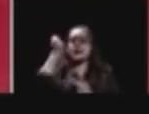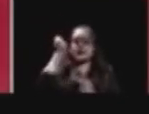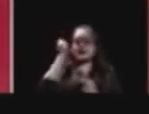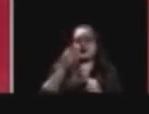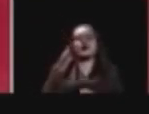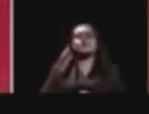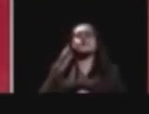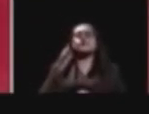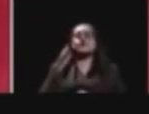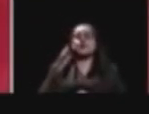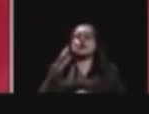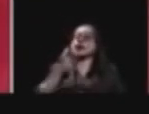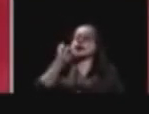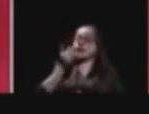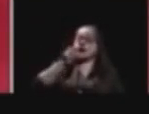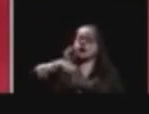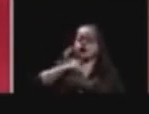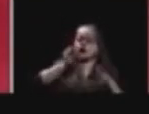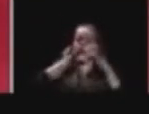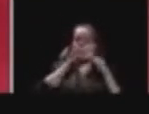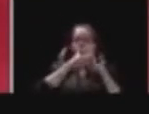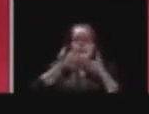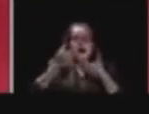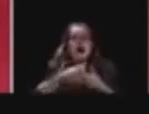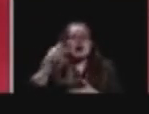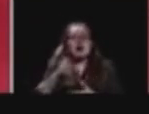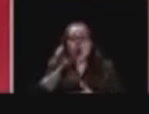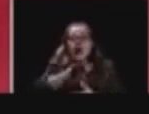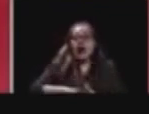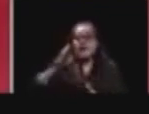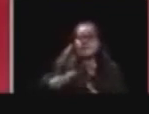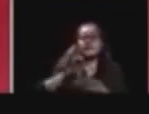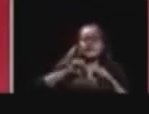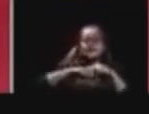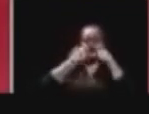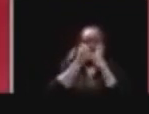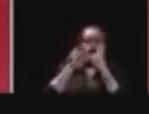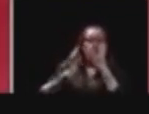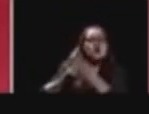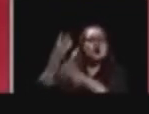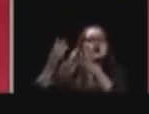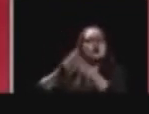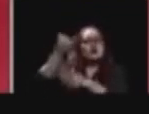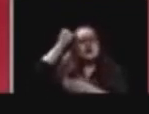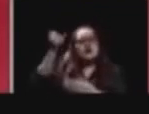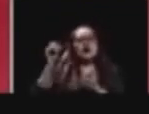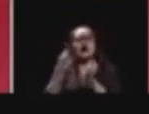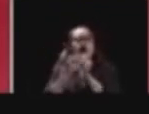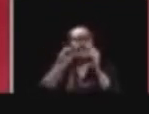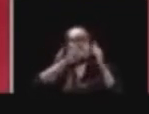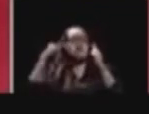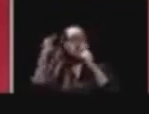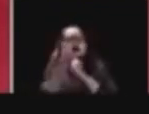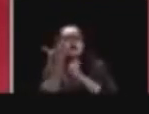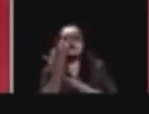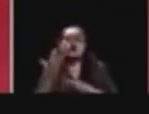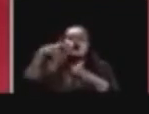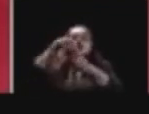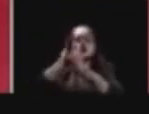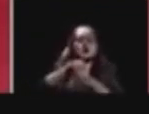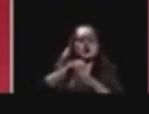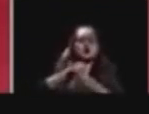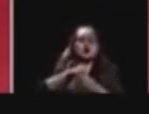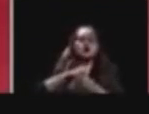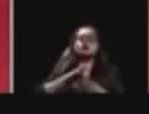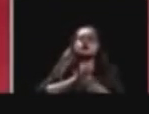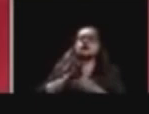tecnología. Pero hablamos también de innovación ambiental y social con una perspectiva de inclusión. Vamos a